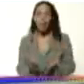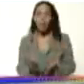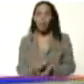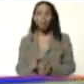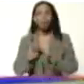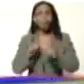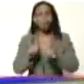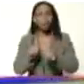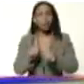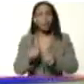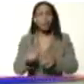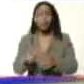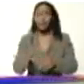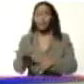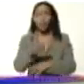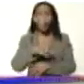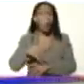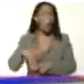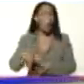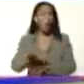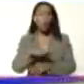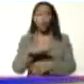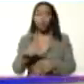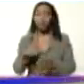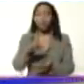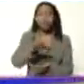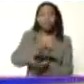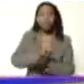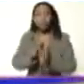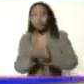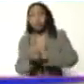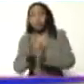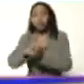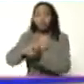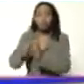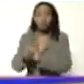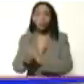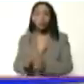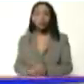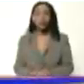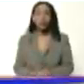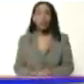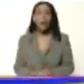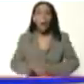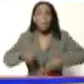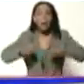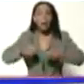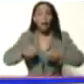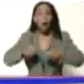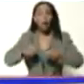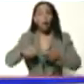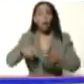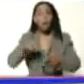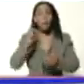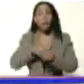todo se trastocó el mercado petrolero enloqueció